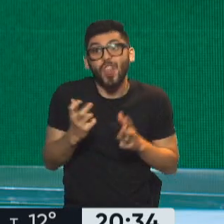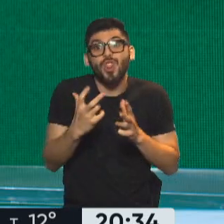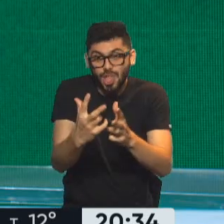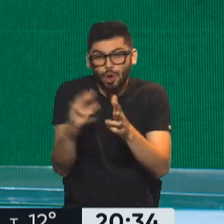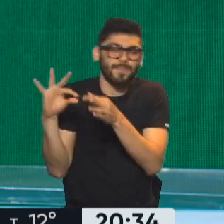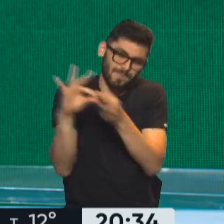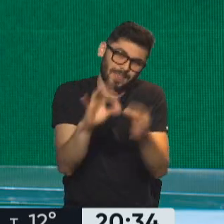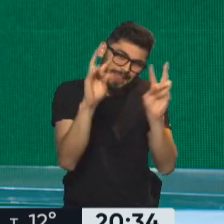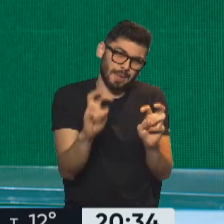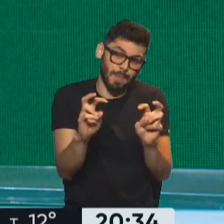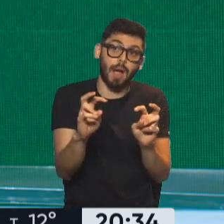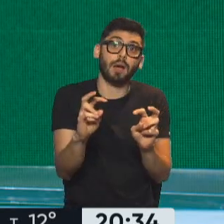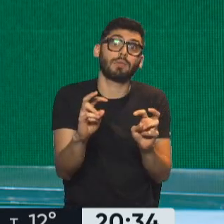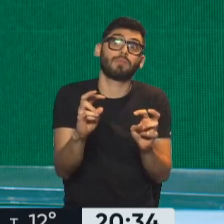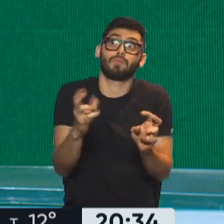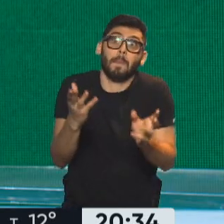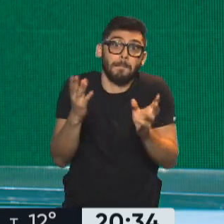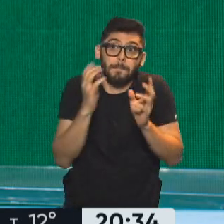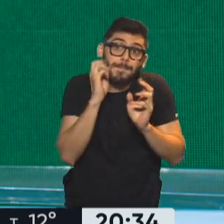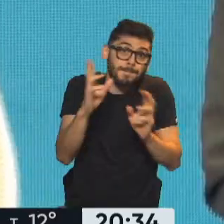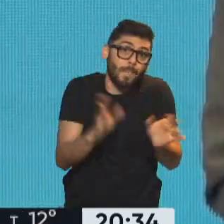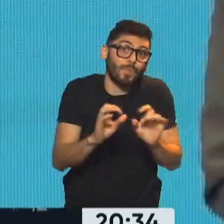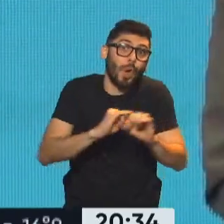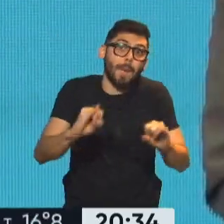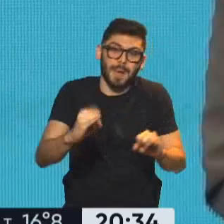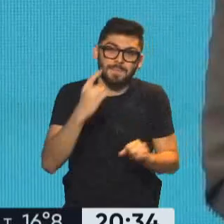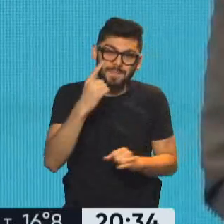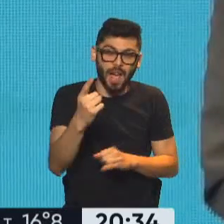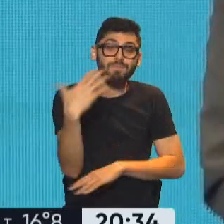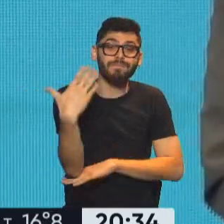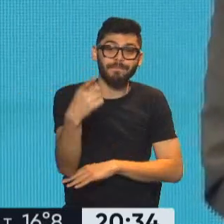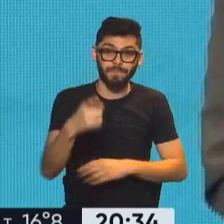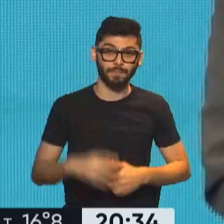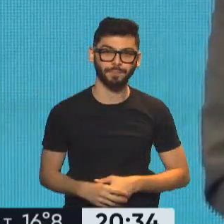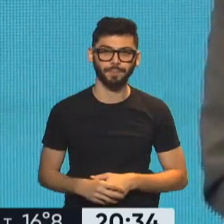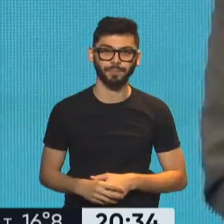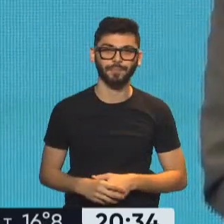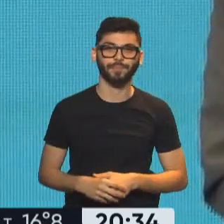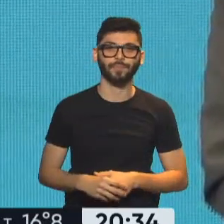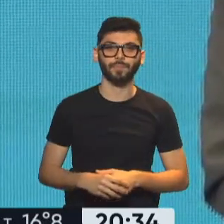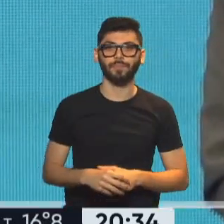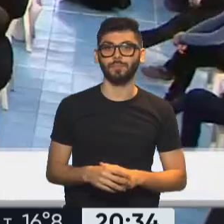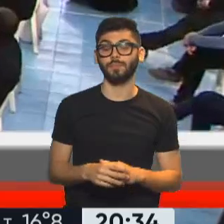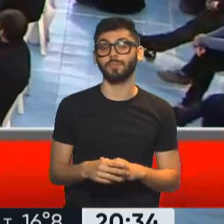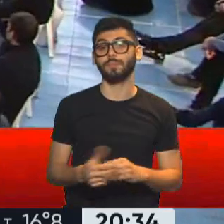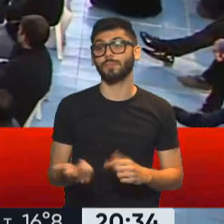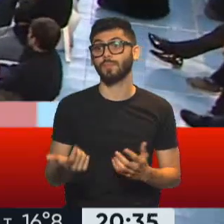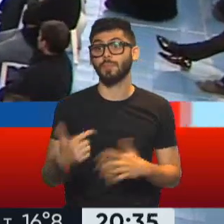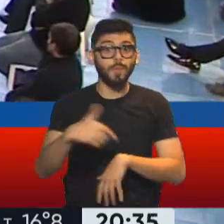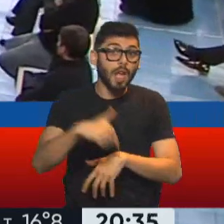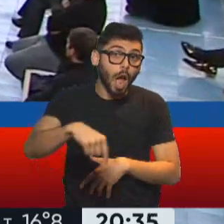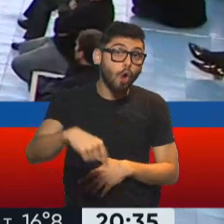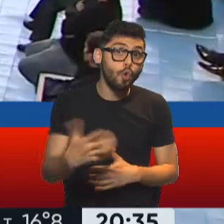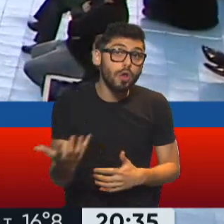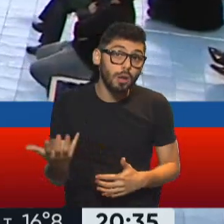Y en este caso, más porque estamos en plena campaña. Compartimos parte de lo que decía hoy en Los Meses de Moro. Hora de